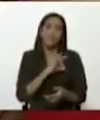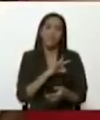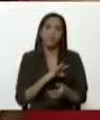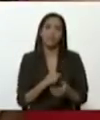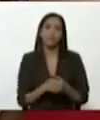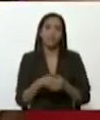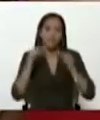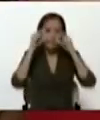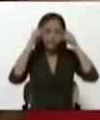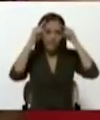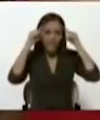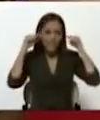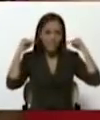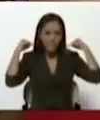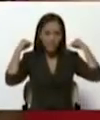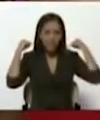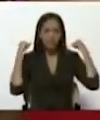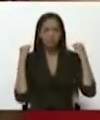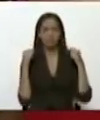Jaime Bailey